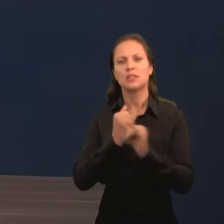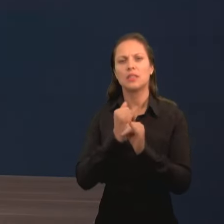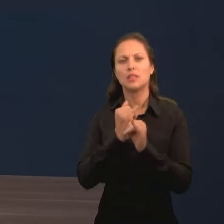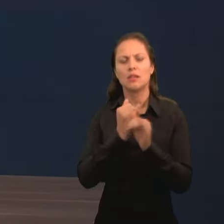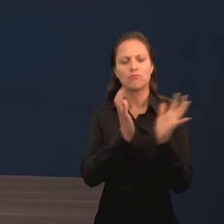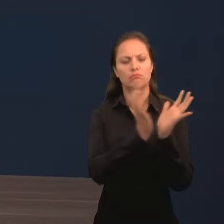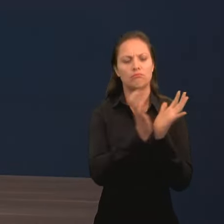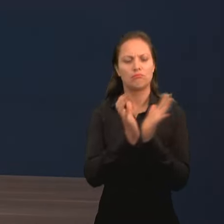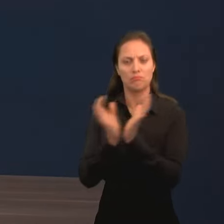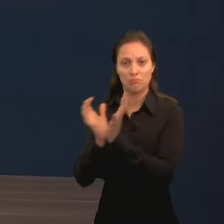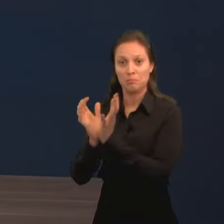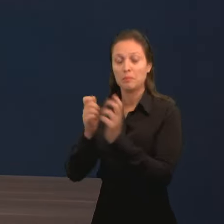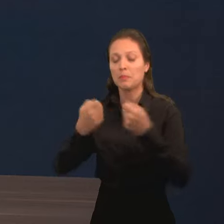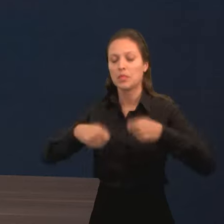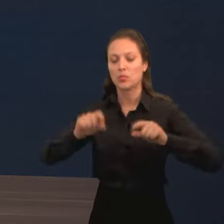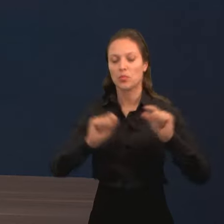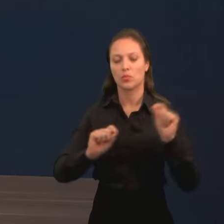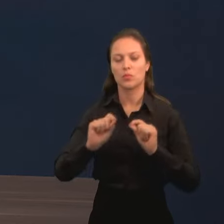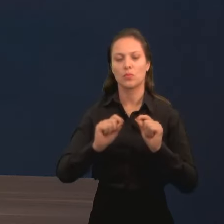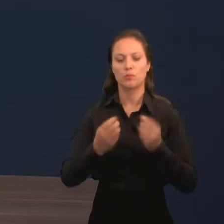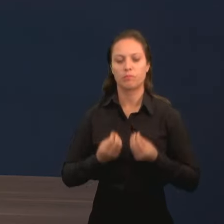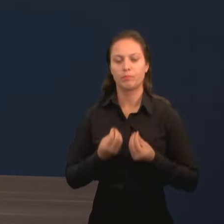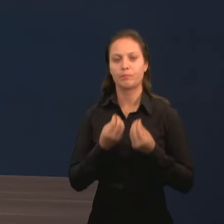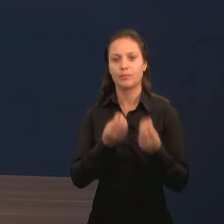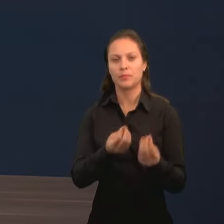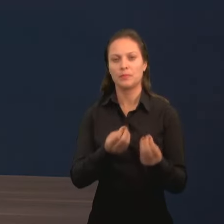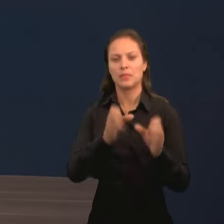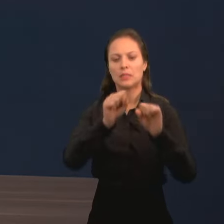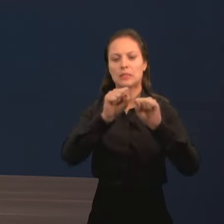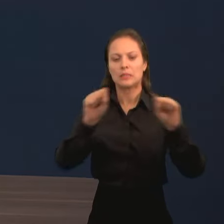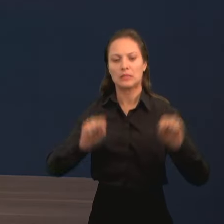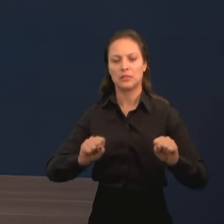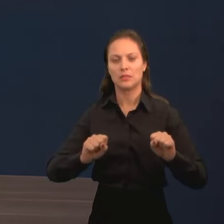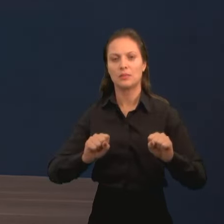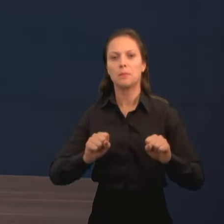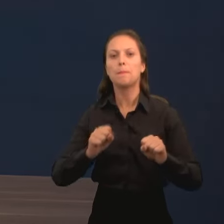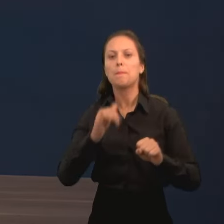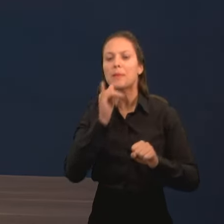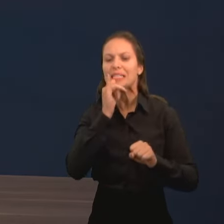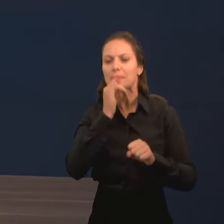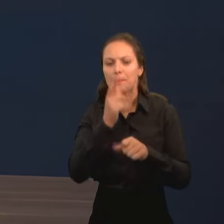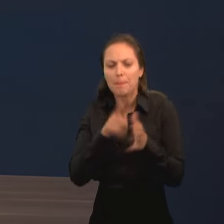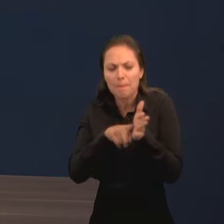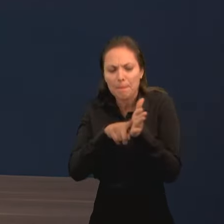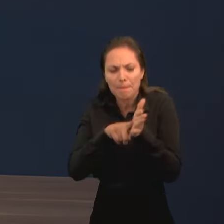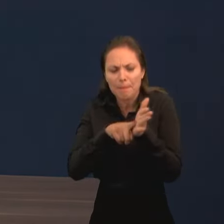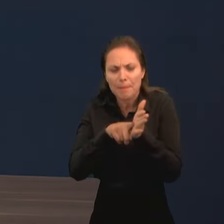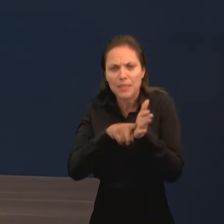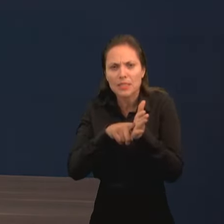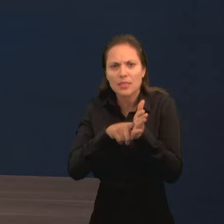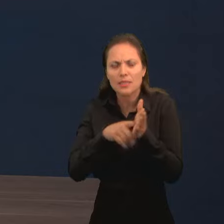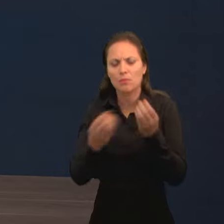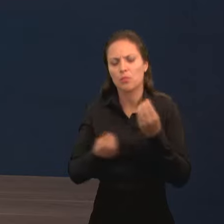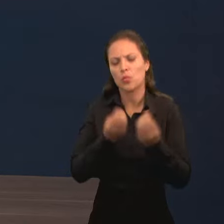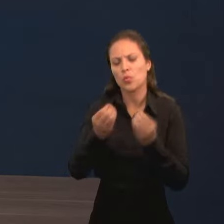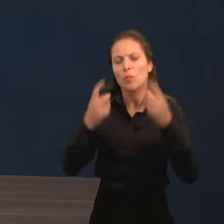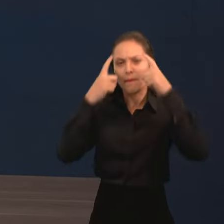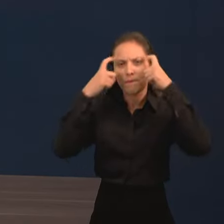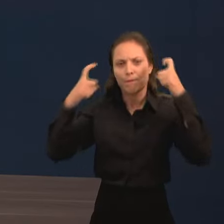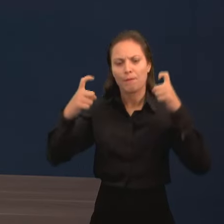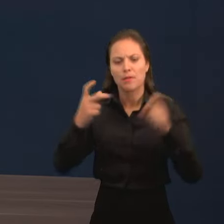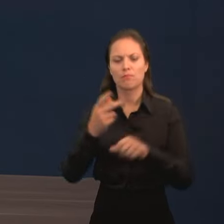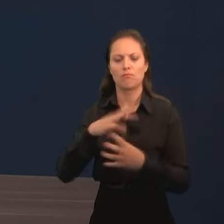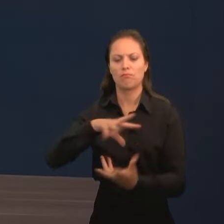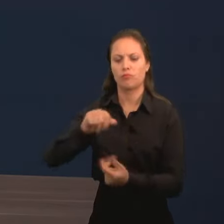plataformas pueden y deben entregar sistemas que rastrean violencias políticas en el